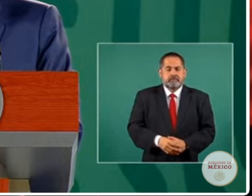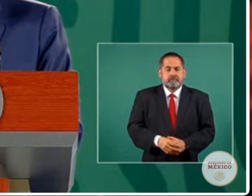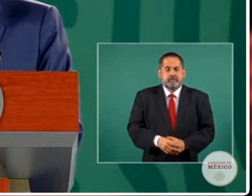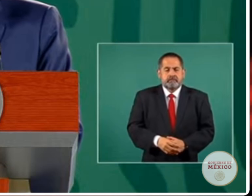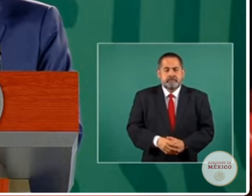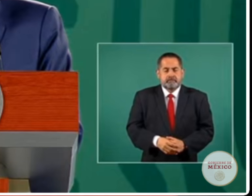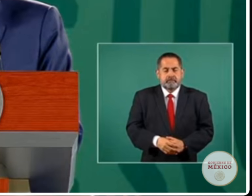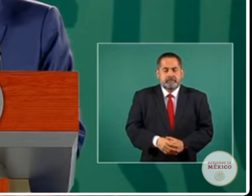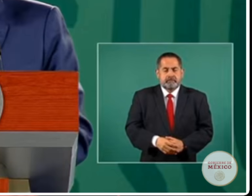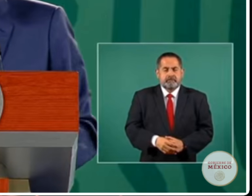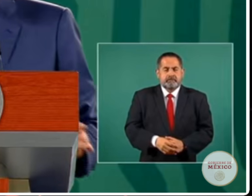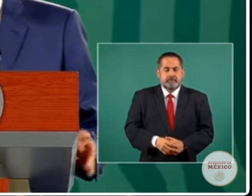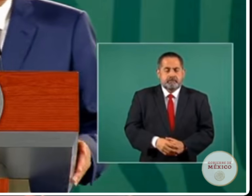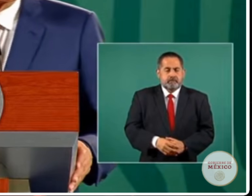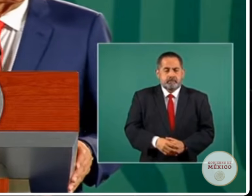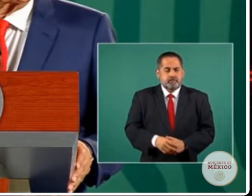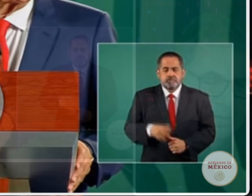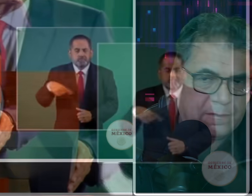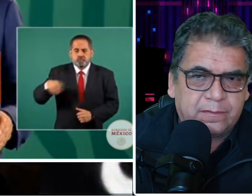Y desatención